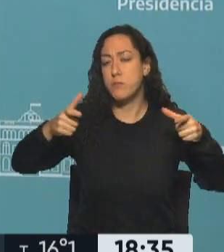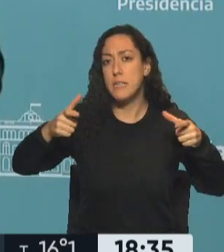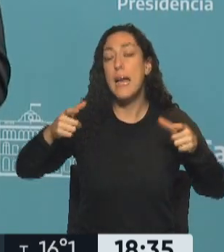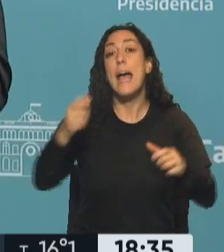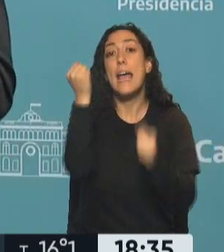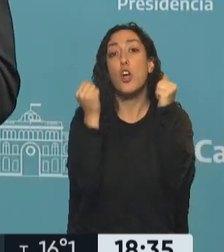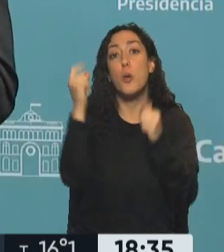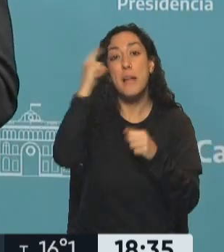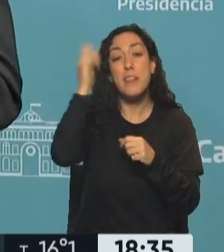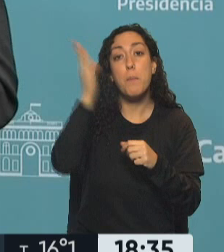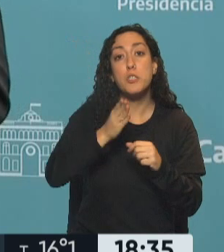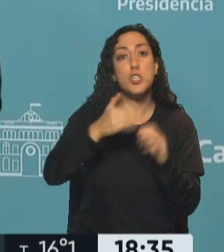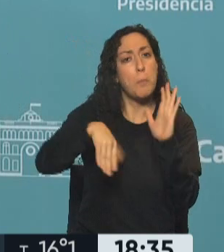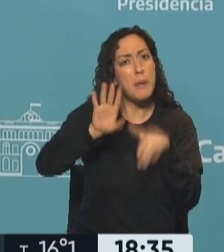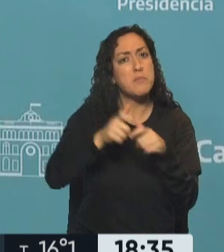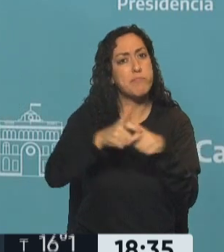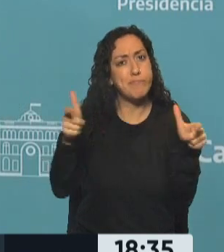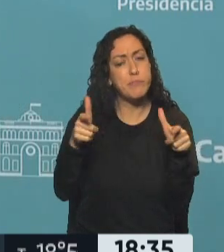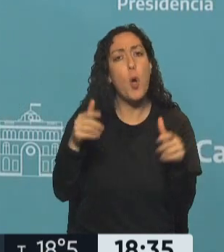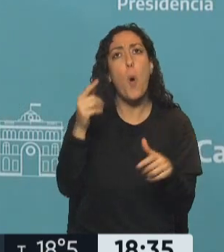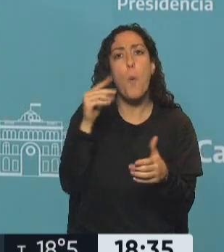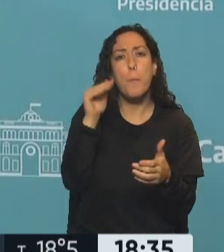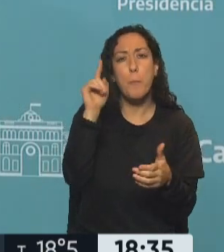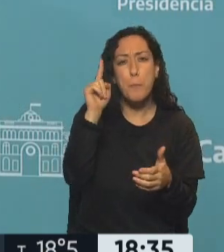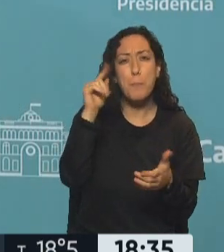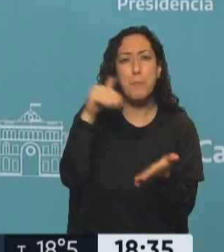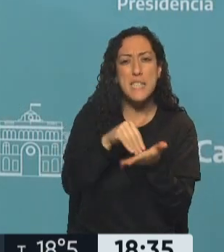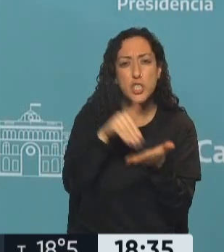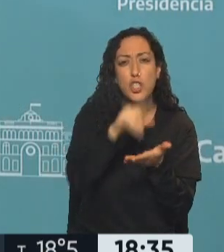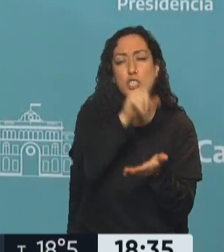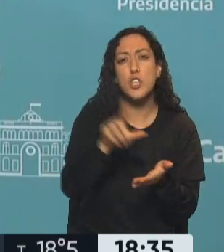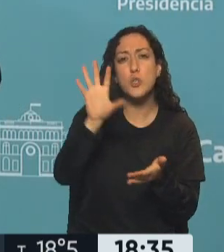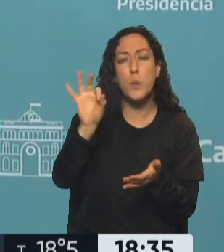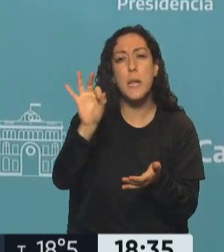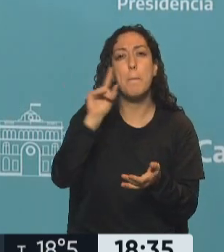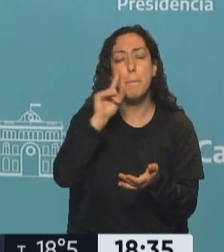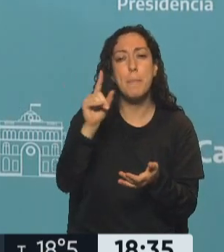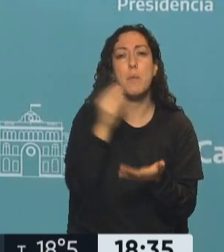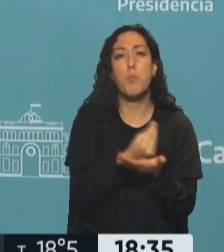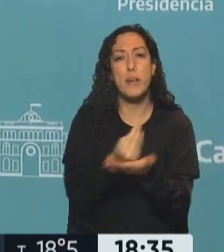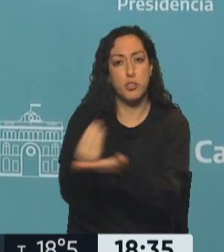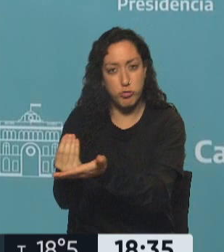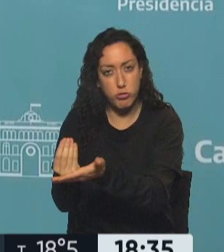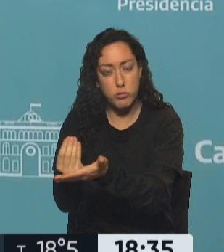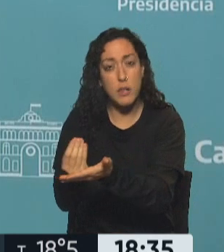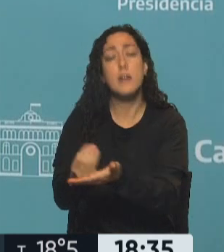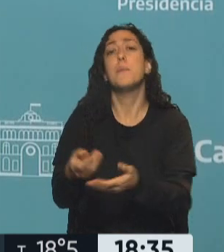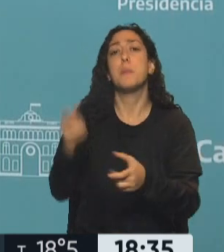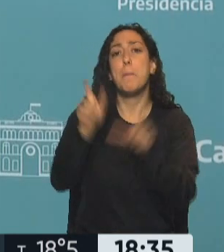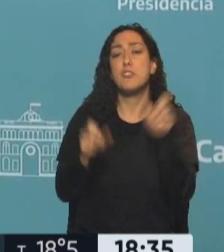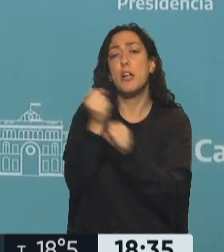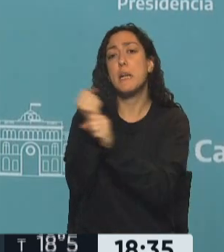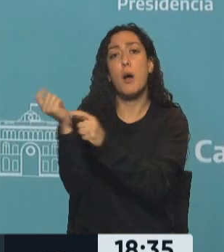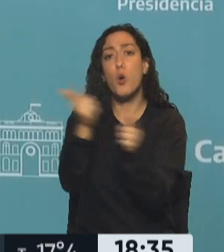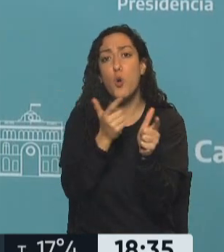10%, se generaron alrededor de 1.150.000 puestos de trabajo. La tasa de desempleo se redujo de